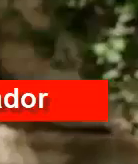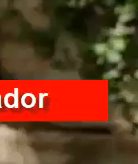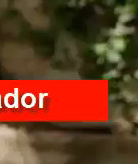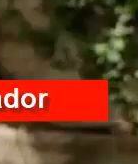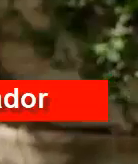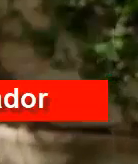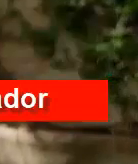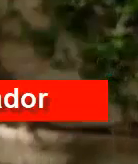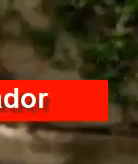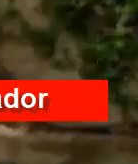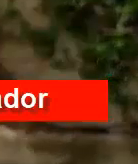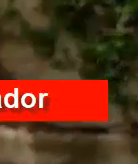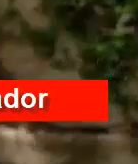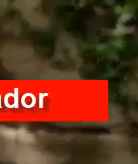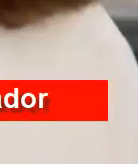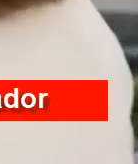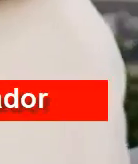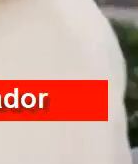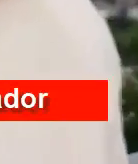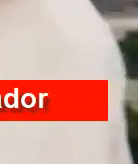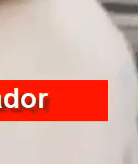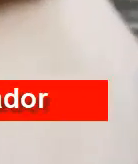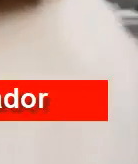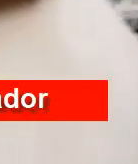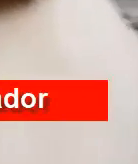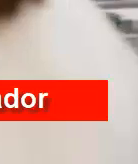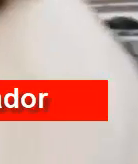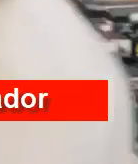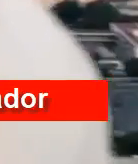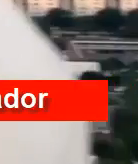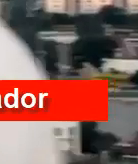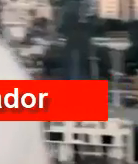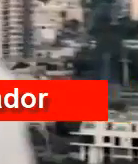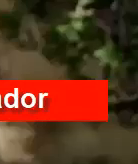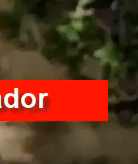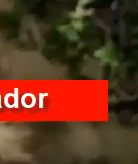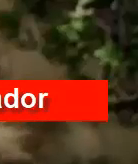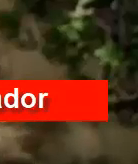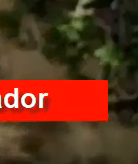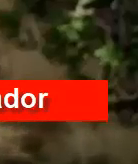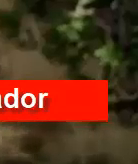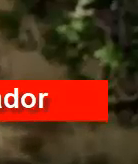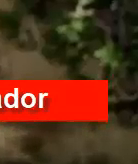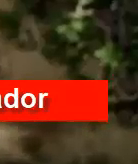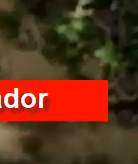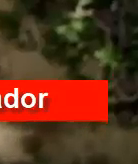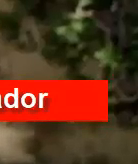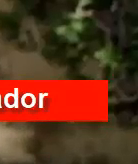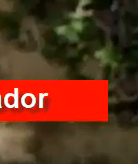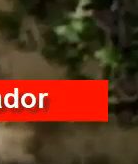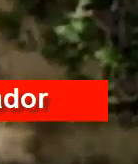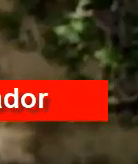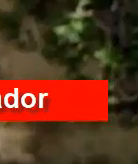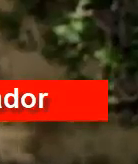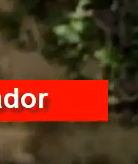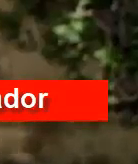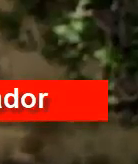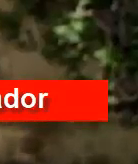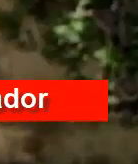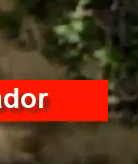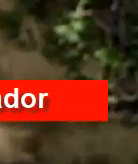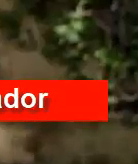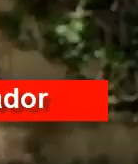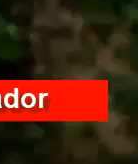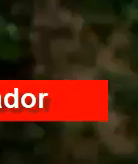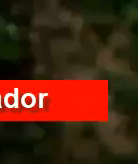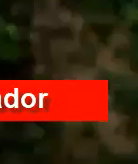tardes, ¿cómo estamos? Pues con mucha felicidad de saludarla de nueva cuenta en este espacio, pues doblemente el agradecimiento por